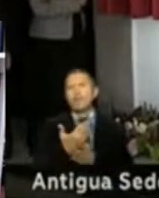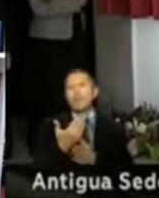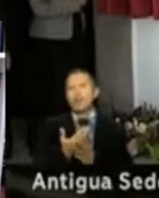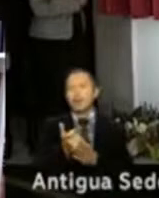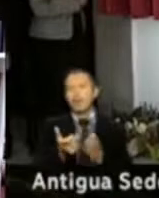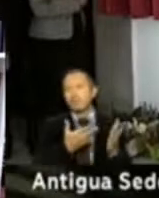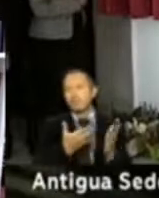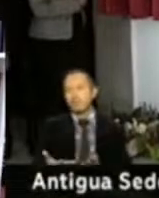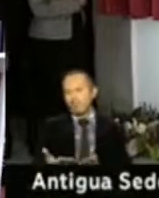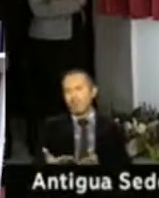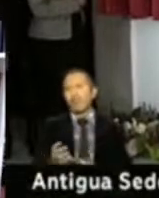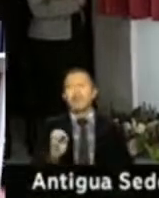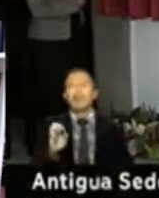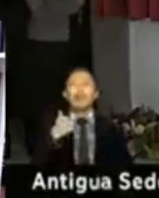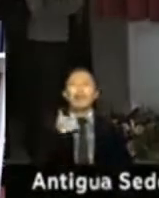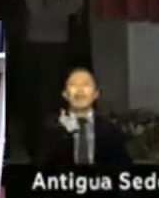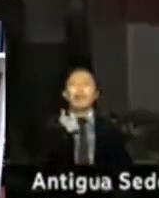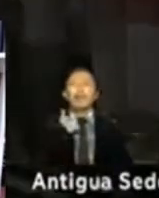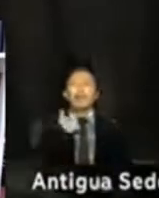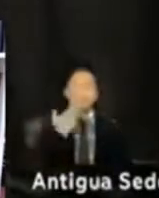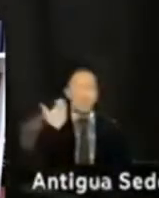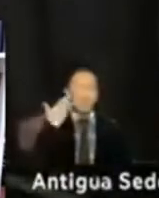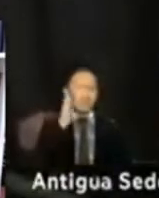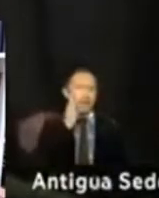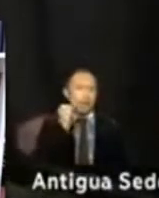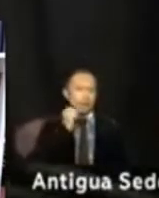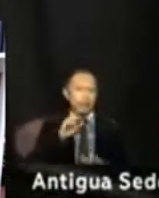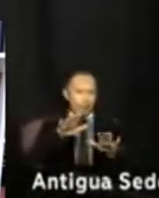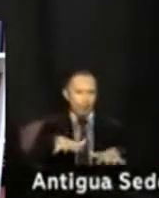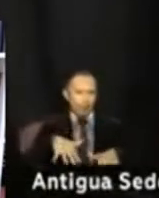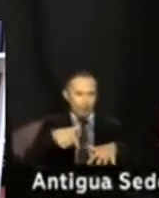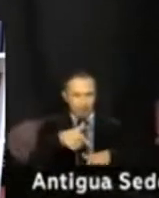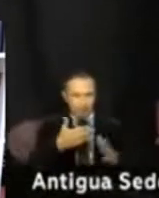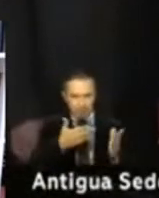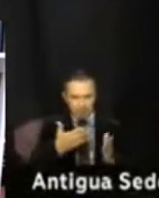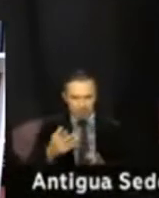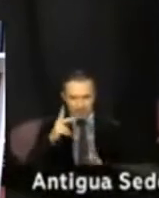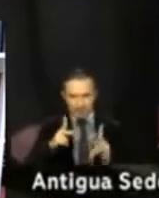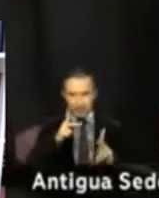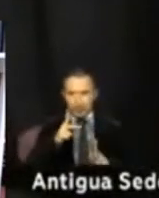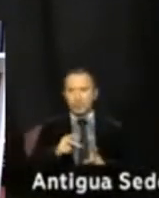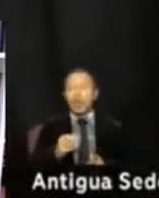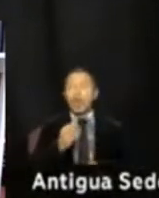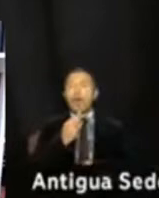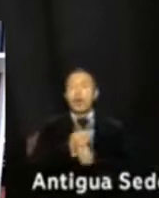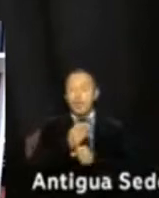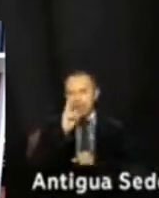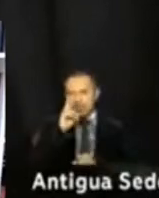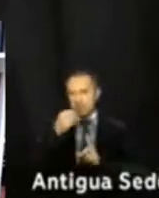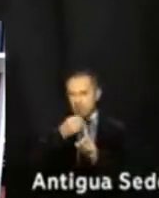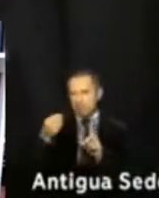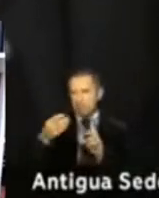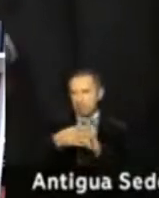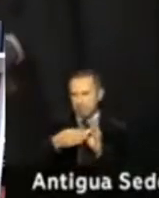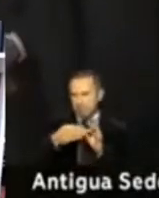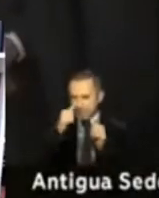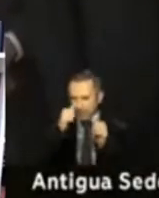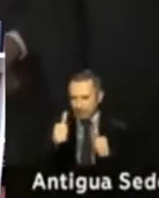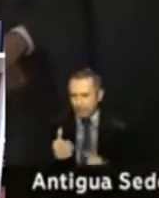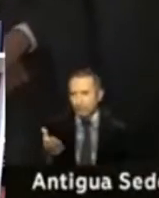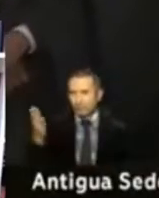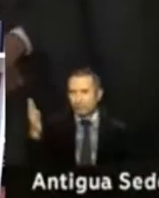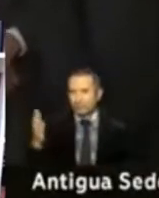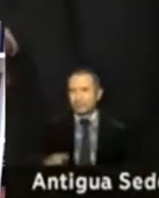los señores de las grandes empresas, que convenía no cobrarles impuestos. Es decir, y la verdad, si